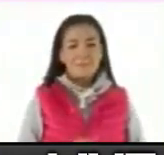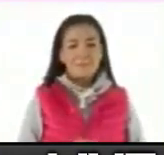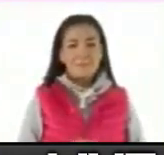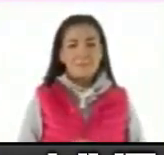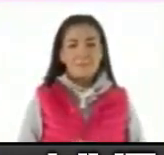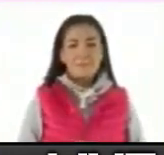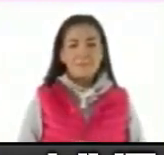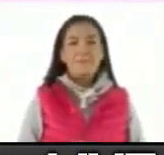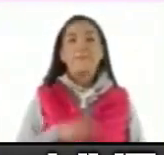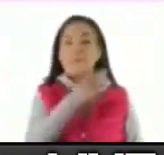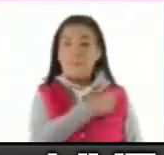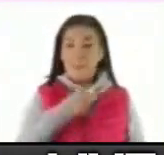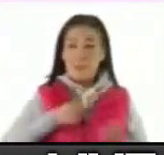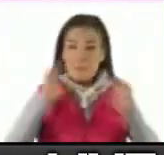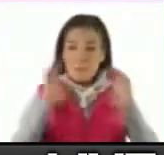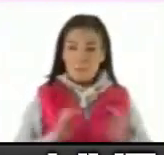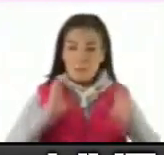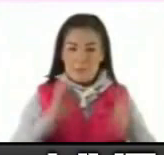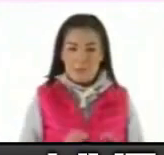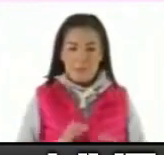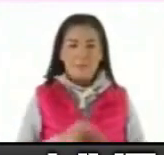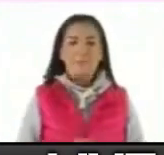Tomando las debidas precauciones.